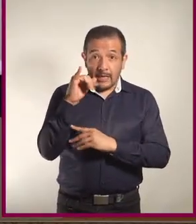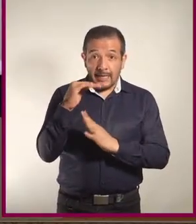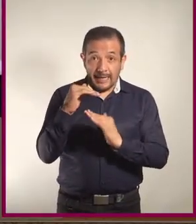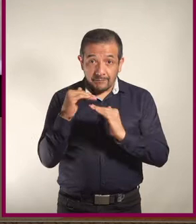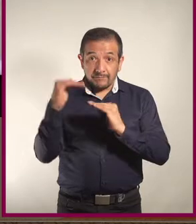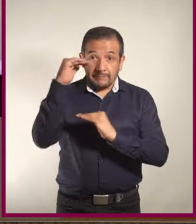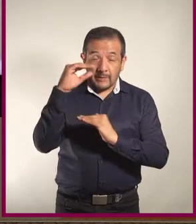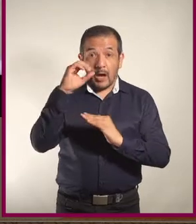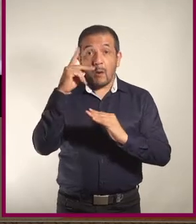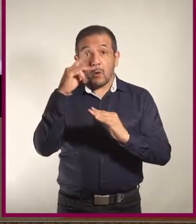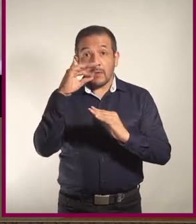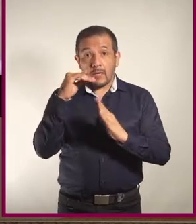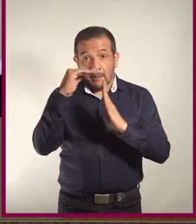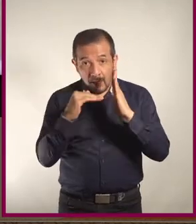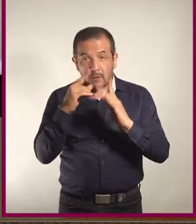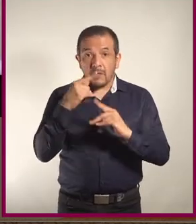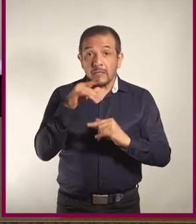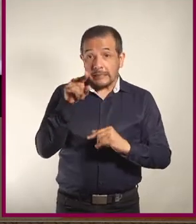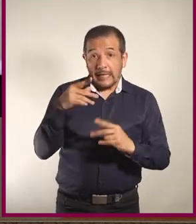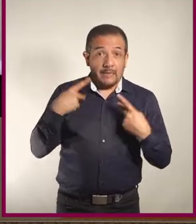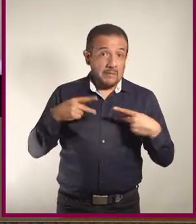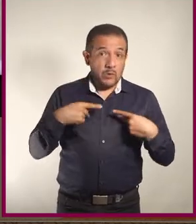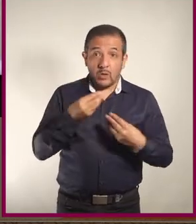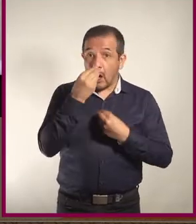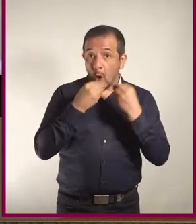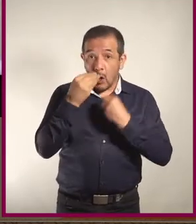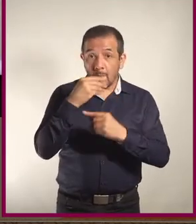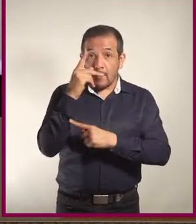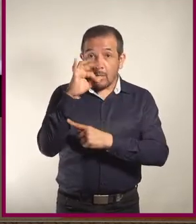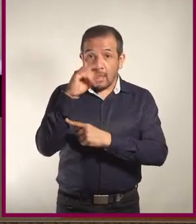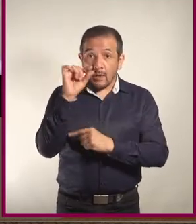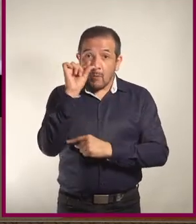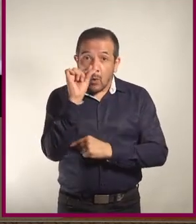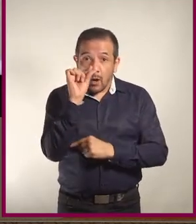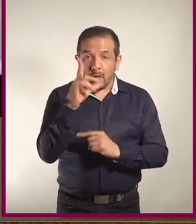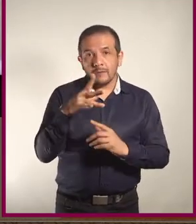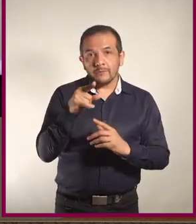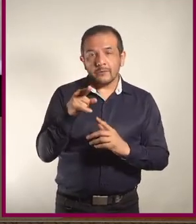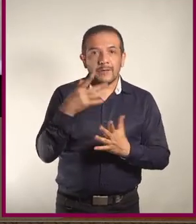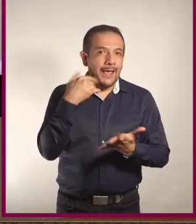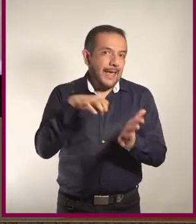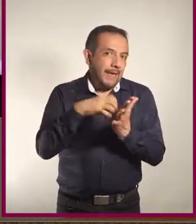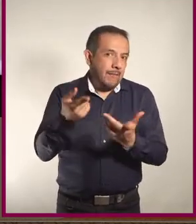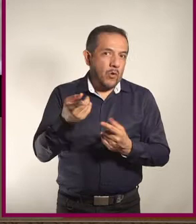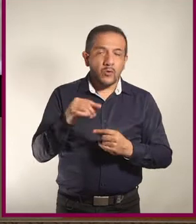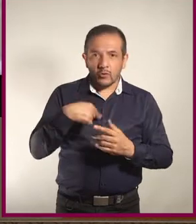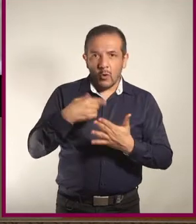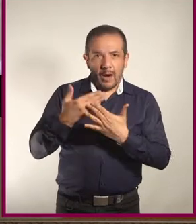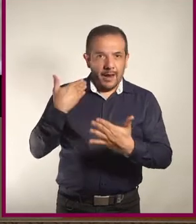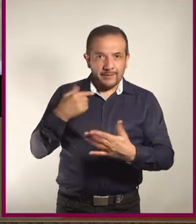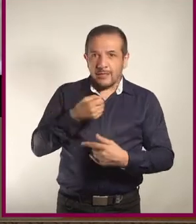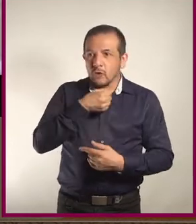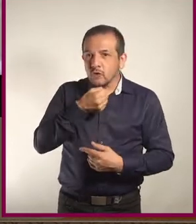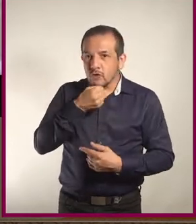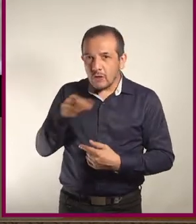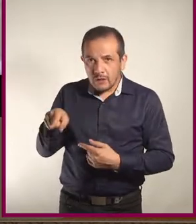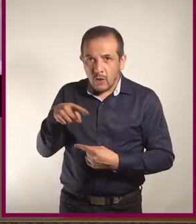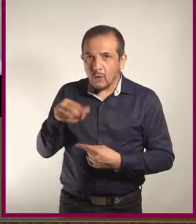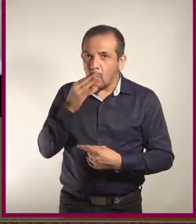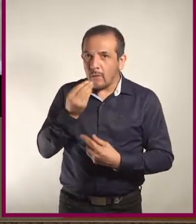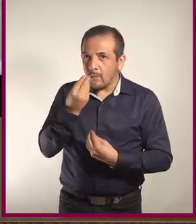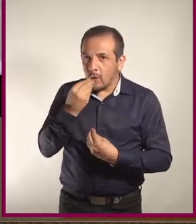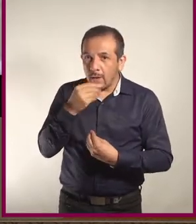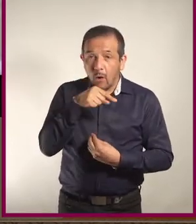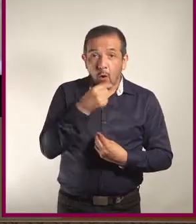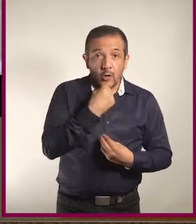de proteínas. Normalmente, si no se consumen suficientes proteínas, vamos a decir, esto es muy frecuente, pues como ya mencioné, en los ancianos,